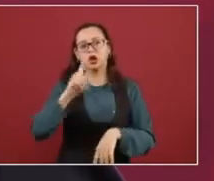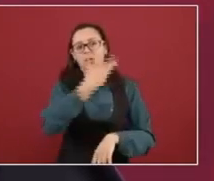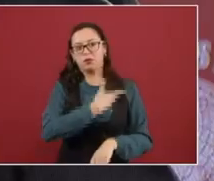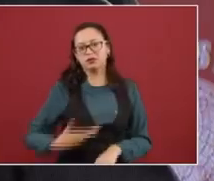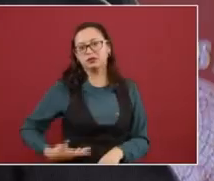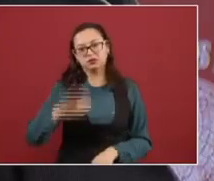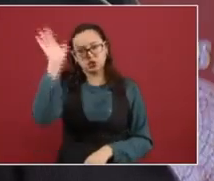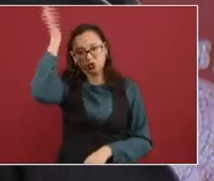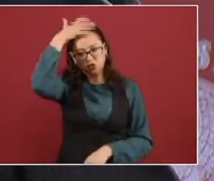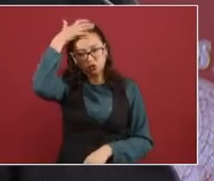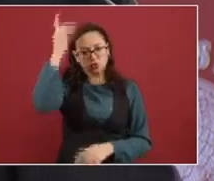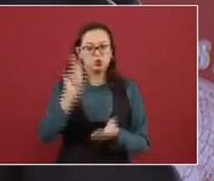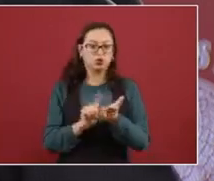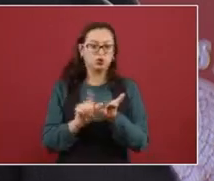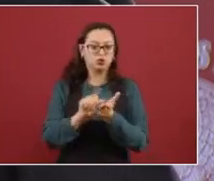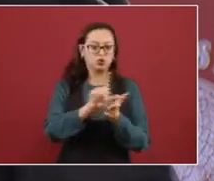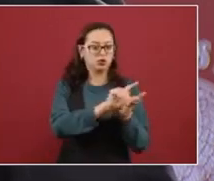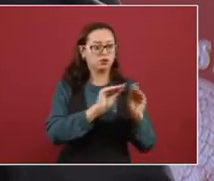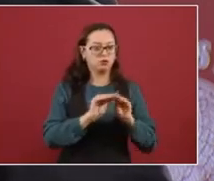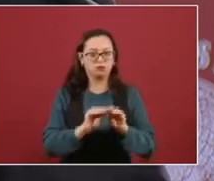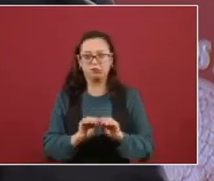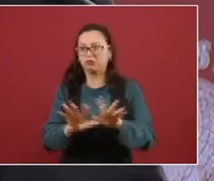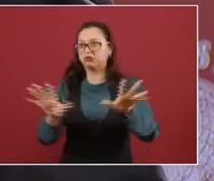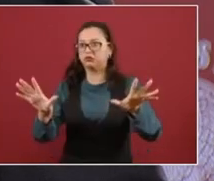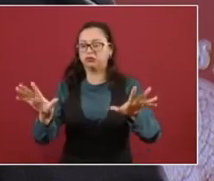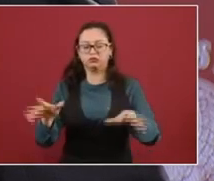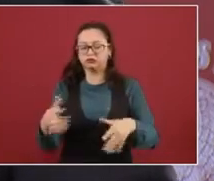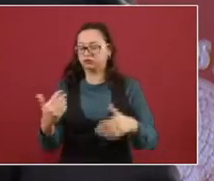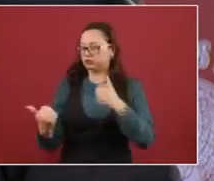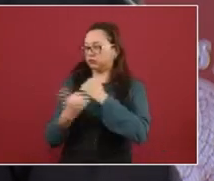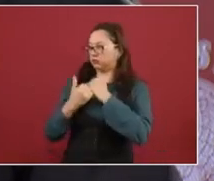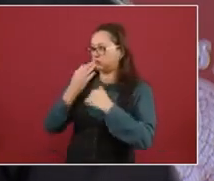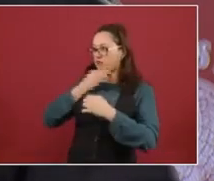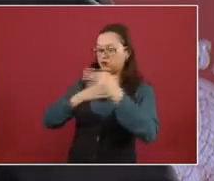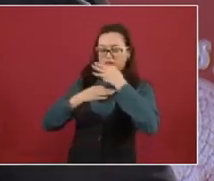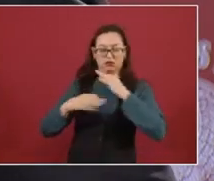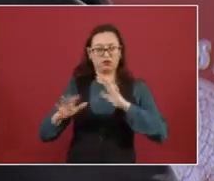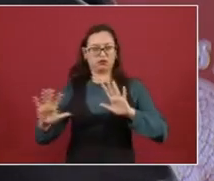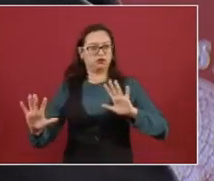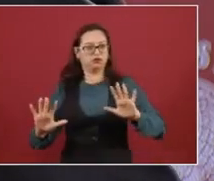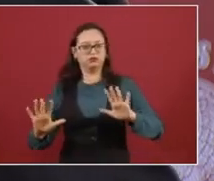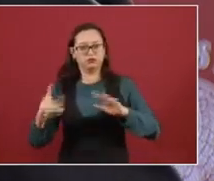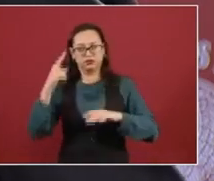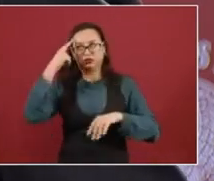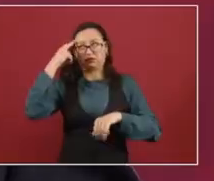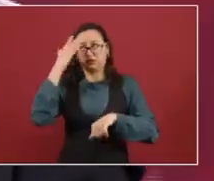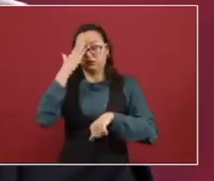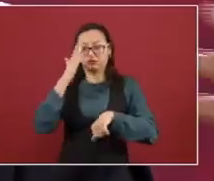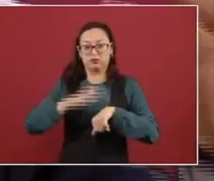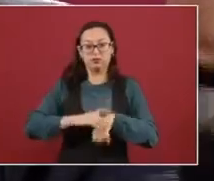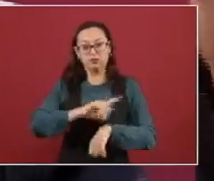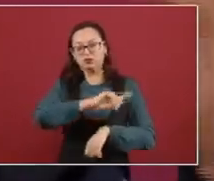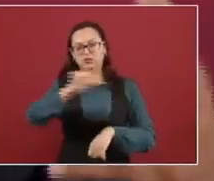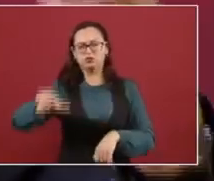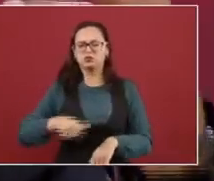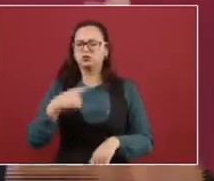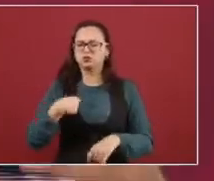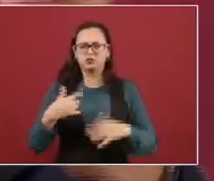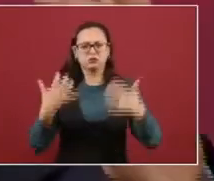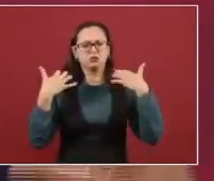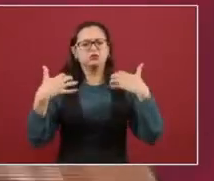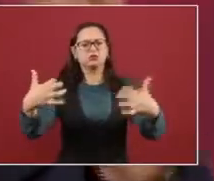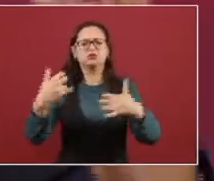del presidente Trump. Me quedé con eso. Me voy al acto y estoy